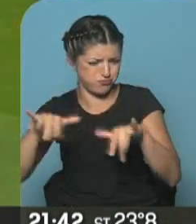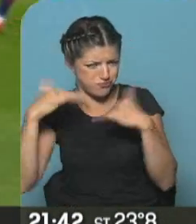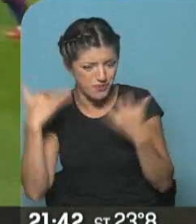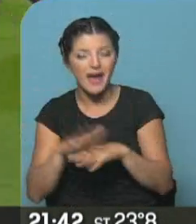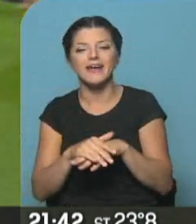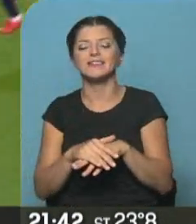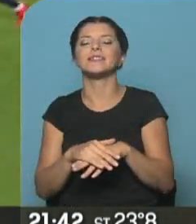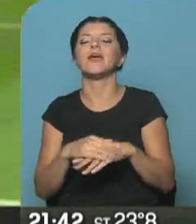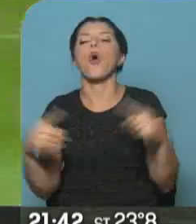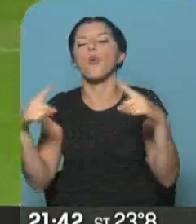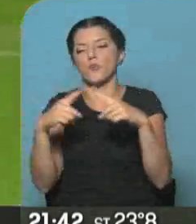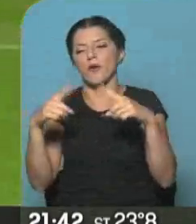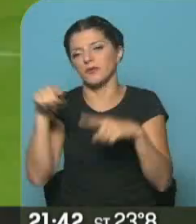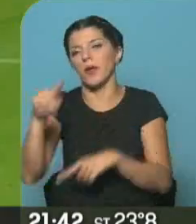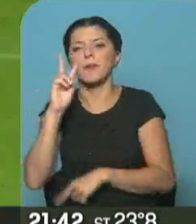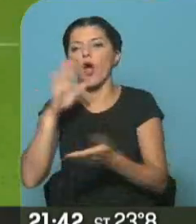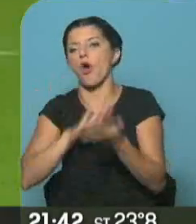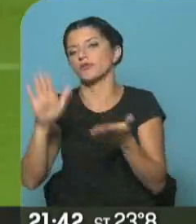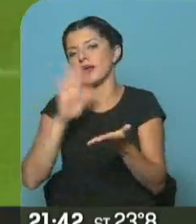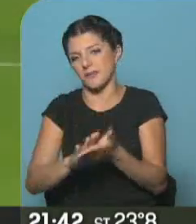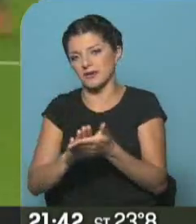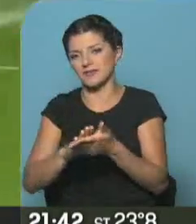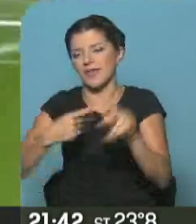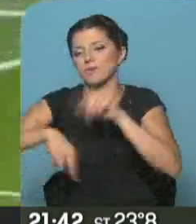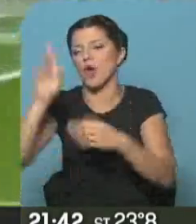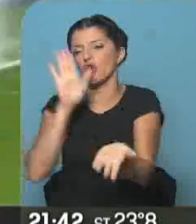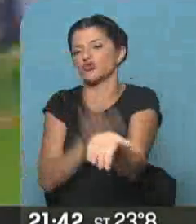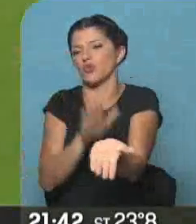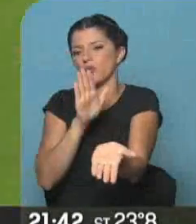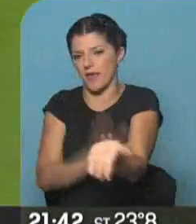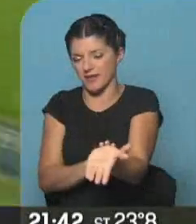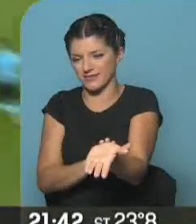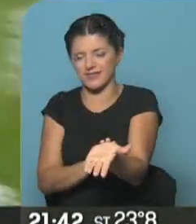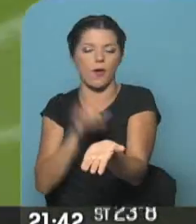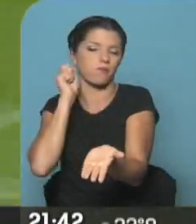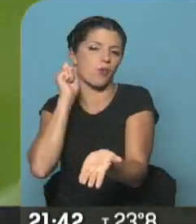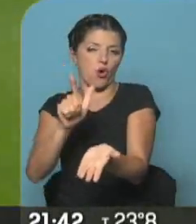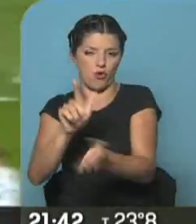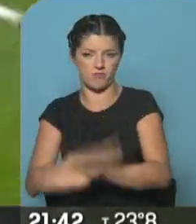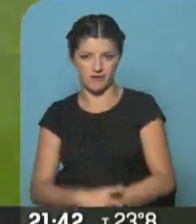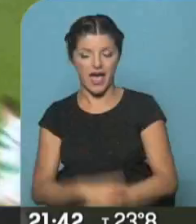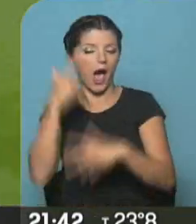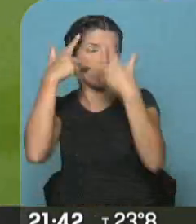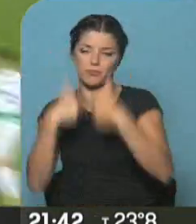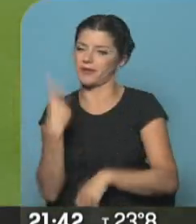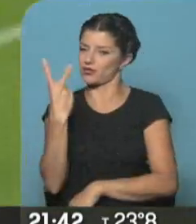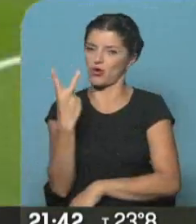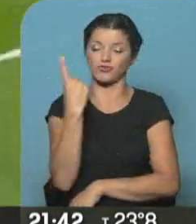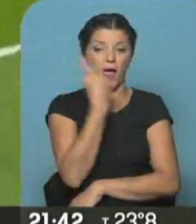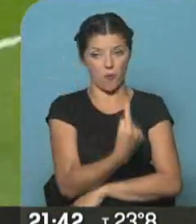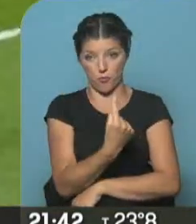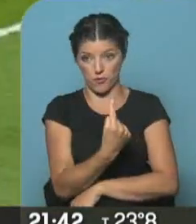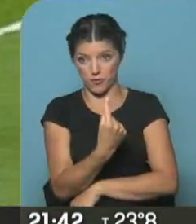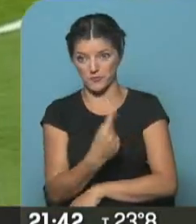ahora otro zurdazo para Neymar Jr. poner al Paris Saint-Germain rápidamente arriba. El partido estaba